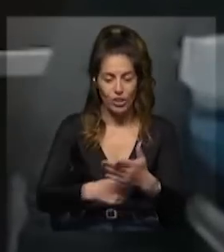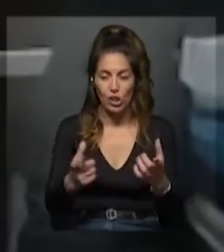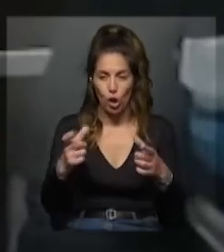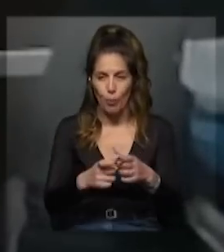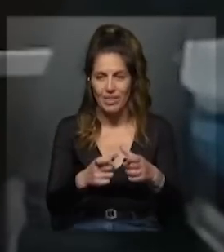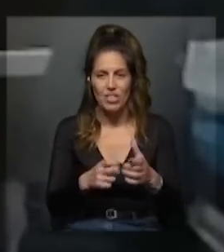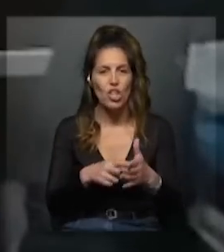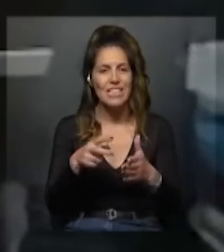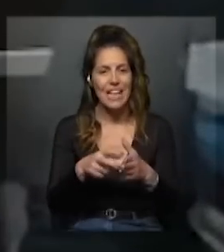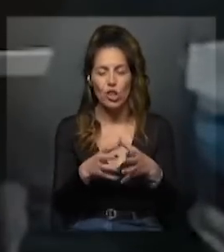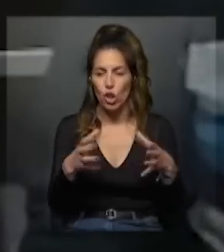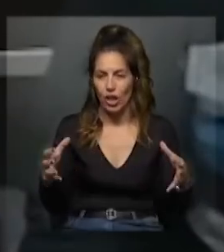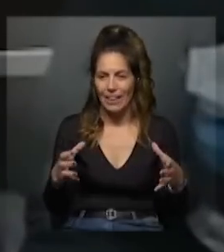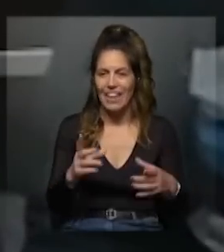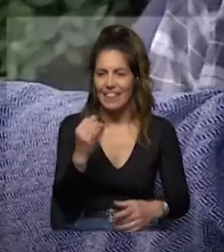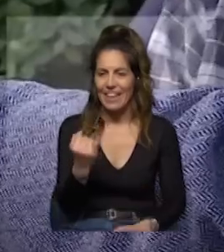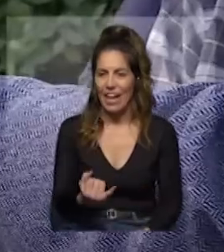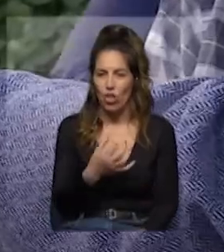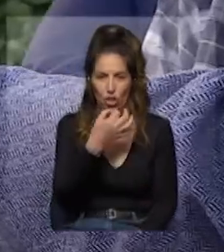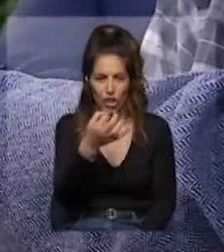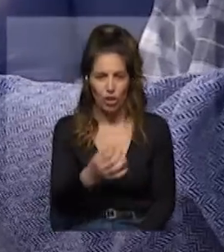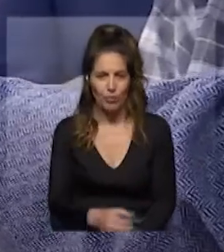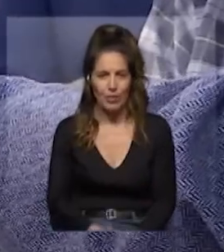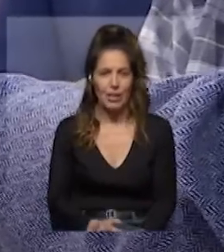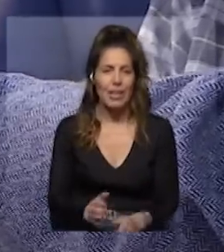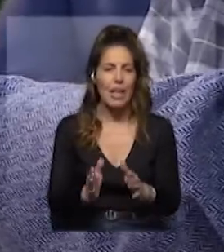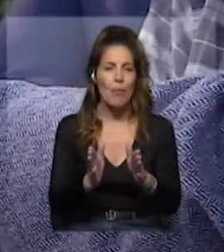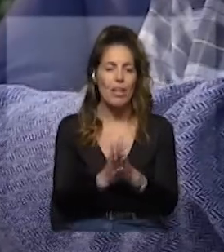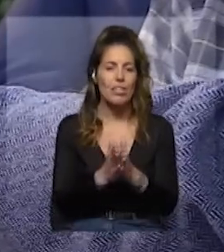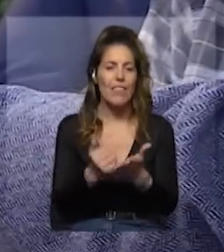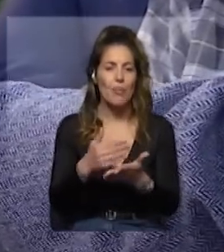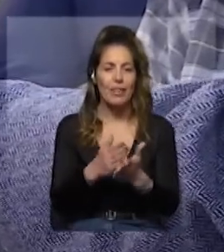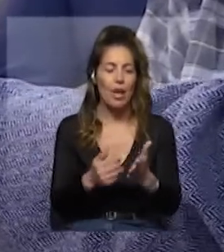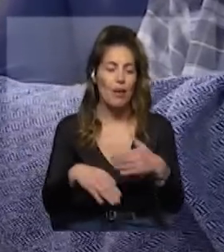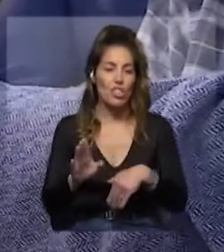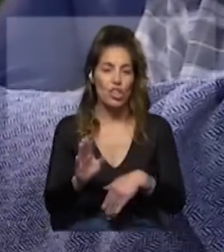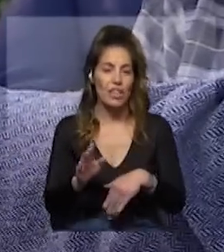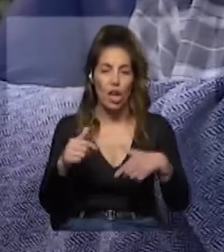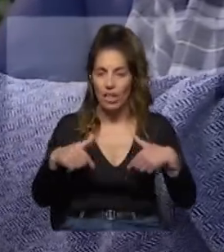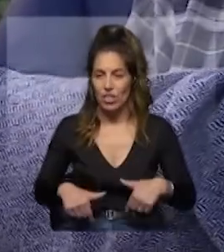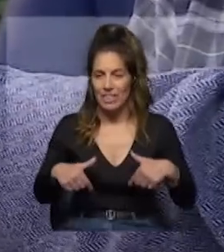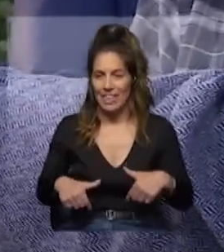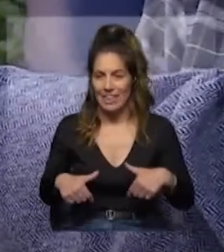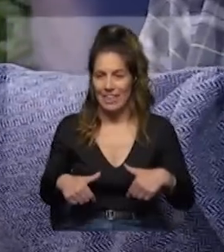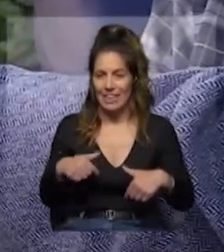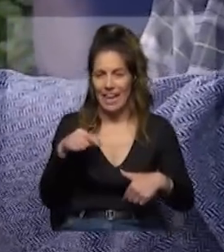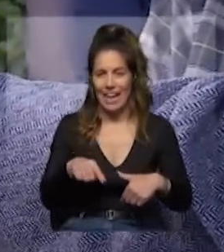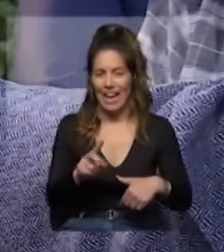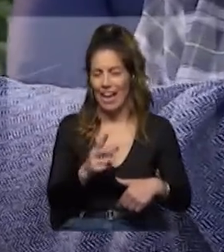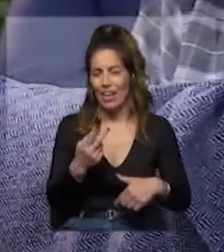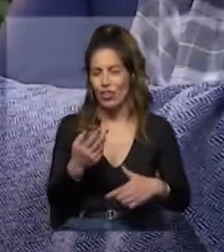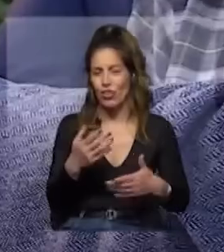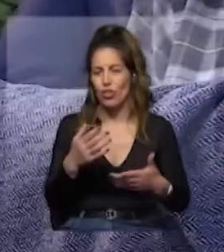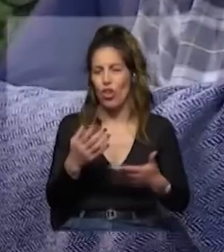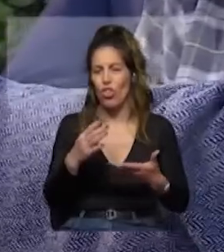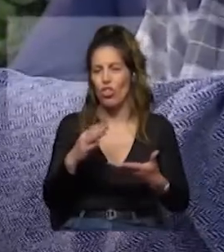técnica mixta de salto grande Delgado señaló jtas departamentales tien mayoría de los intendentes correspondientes y acá no no hay dos lecturas de